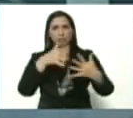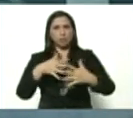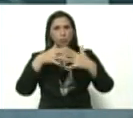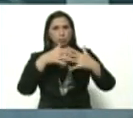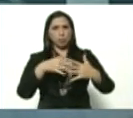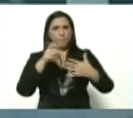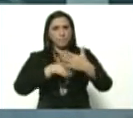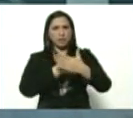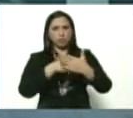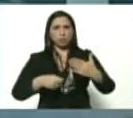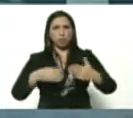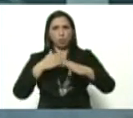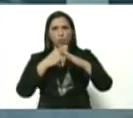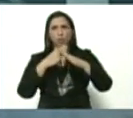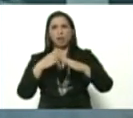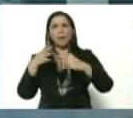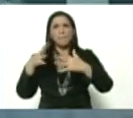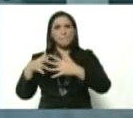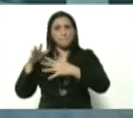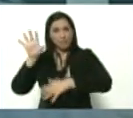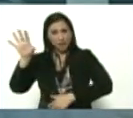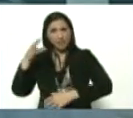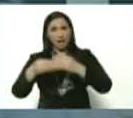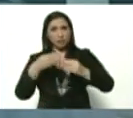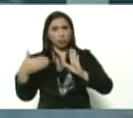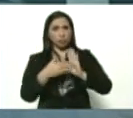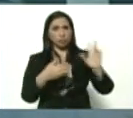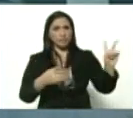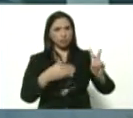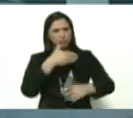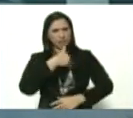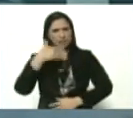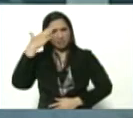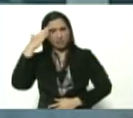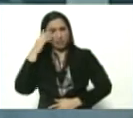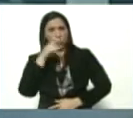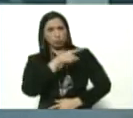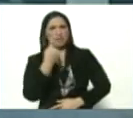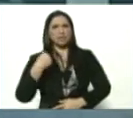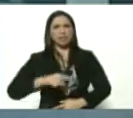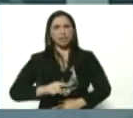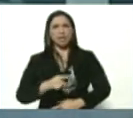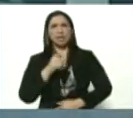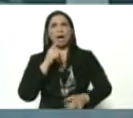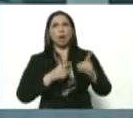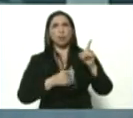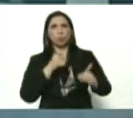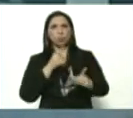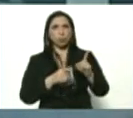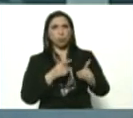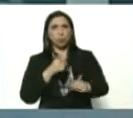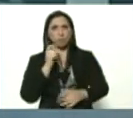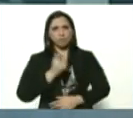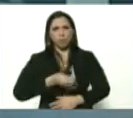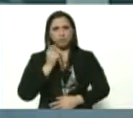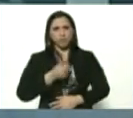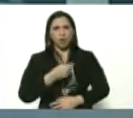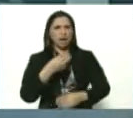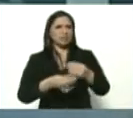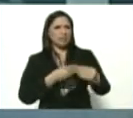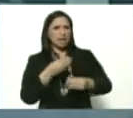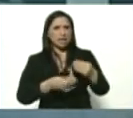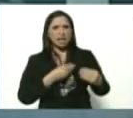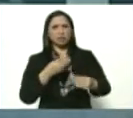sanciones que este país ha impuesto sobre Venezuela. Quería saber si ustedes tienen algún tipo de feedback con el tribunal, si les han